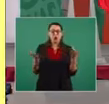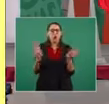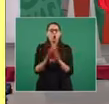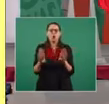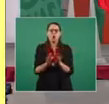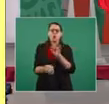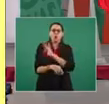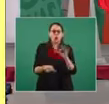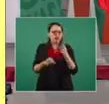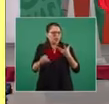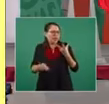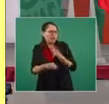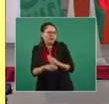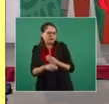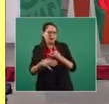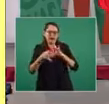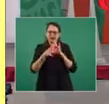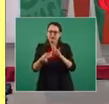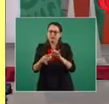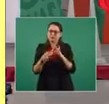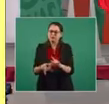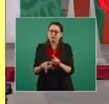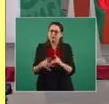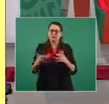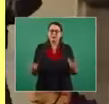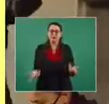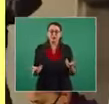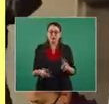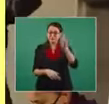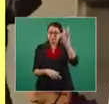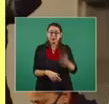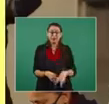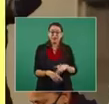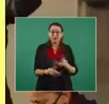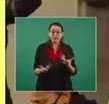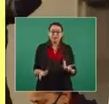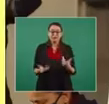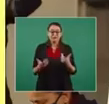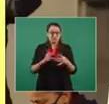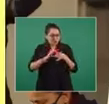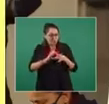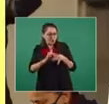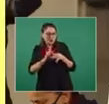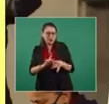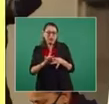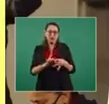mano, porque nos guste o no, a mí me encanta, somos hermanos, presidente. Y tenemos que luchar por